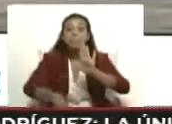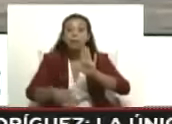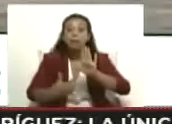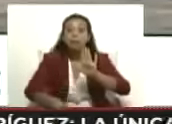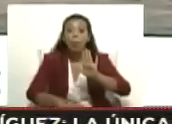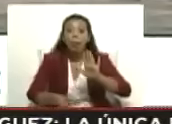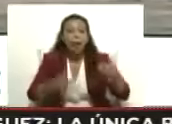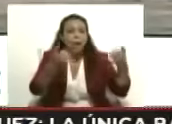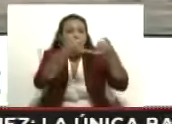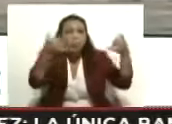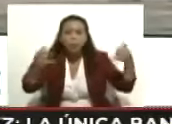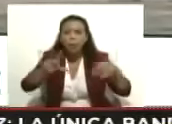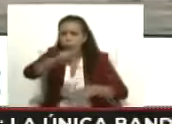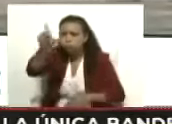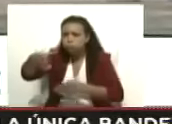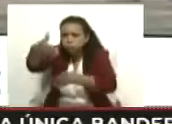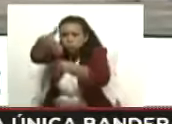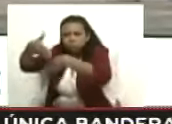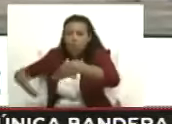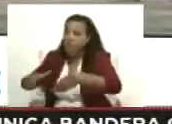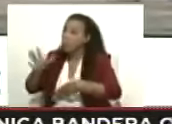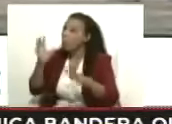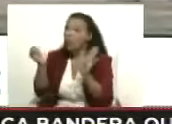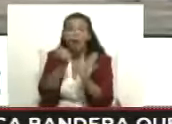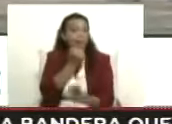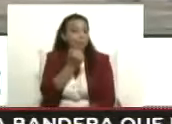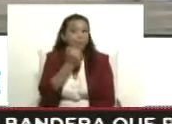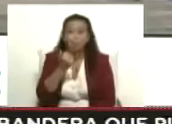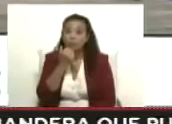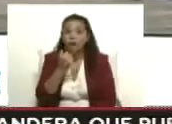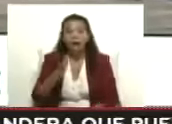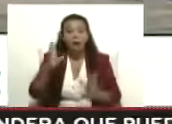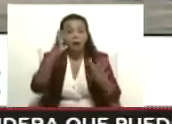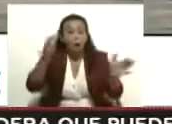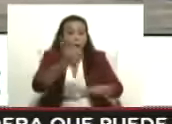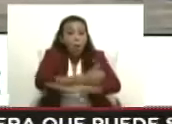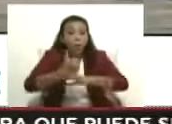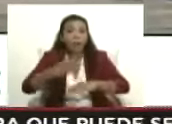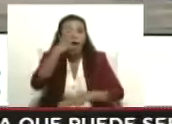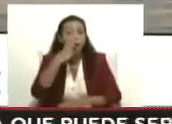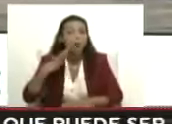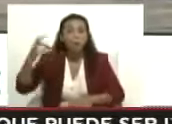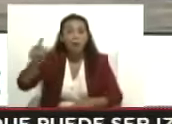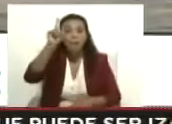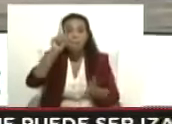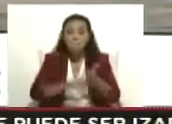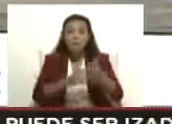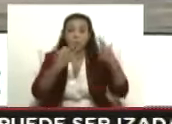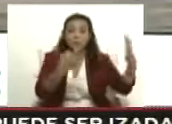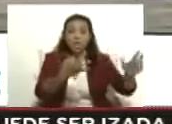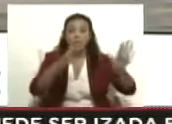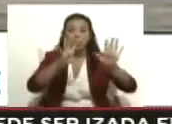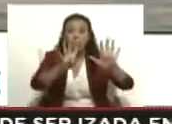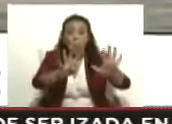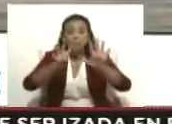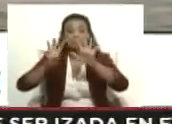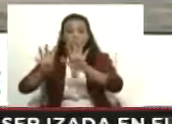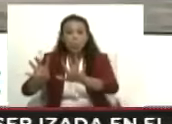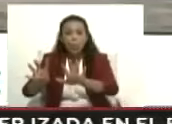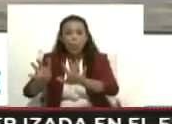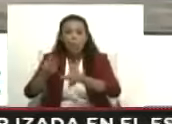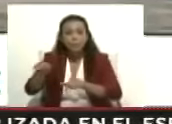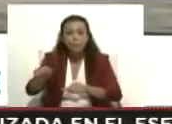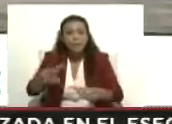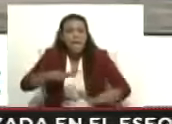la línea impuesta fraudulentamente por el laudo arbitral de París de 1899,